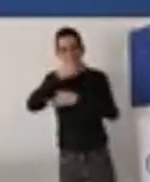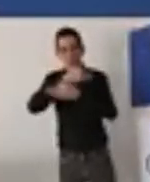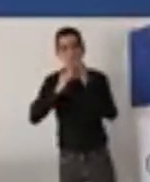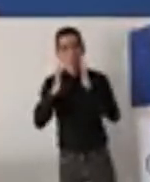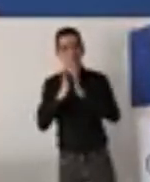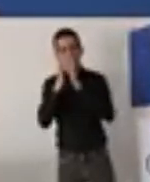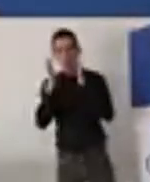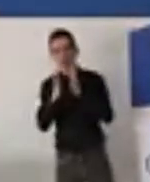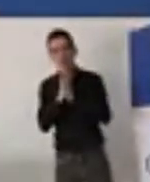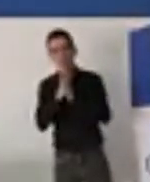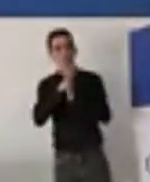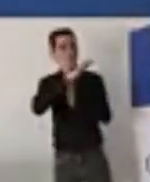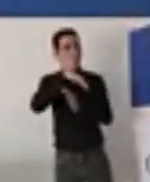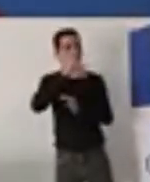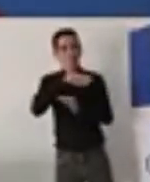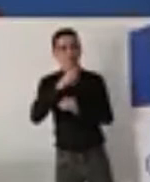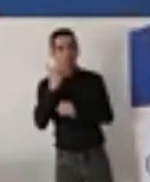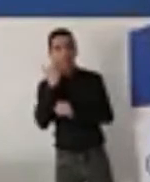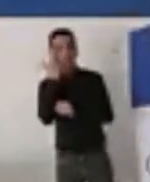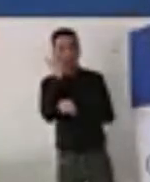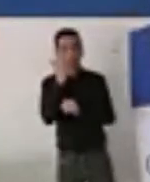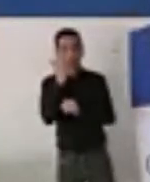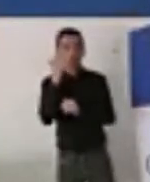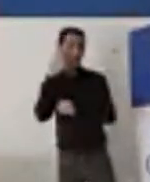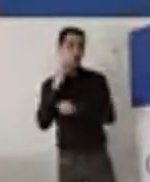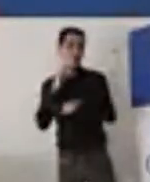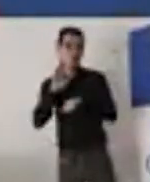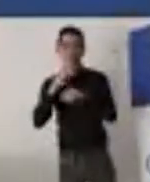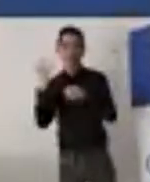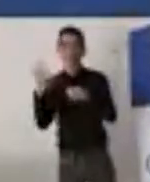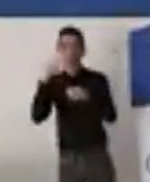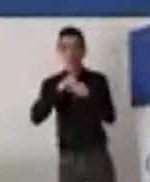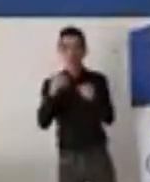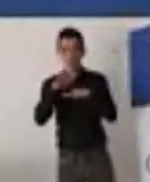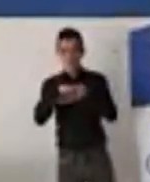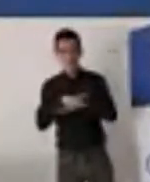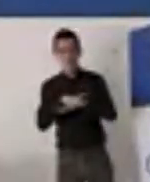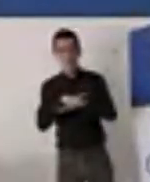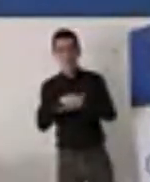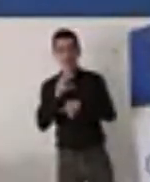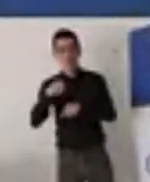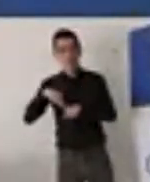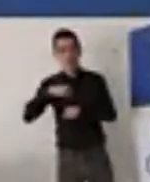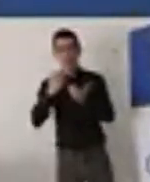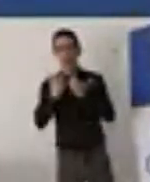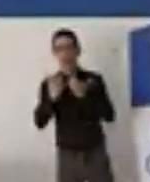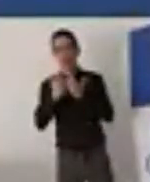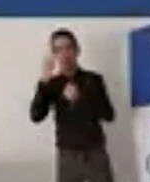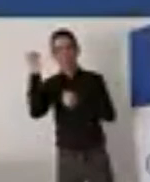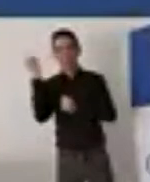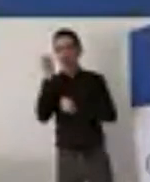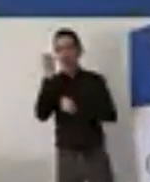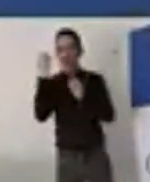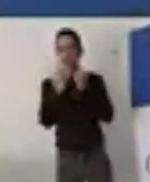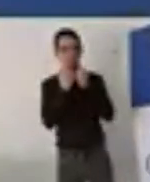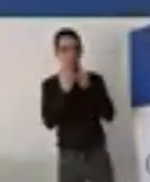tener espacios más incluyentes, un león más incluyente, es que justamente tenemos estos espacios. Recuerdo que el próximo 10